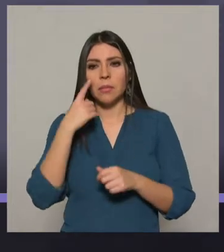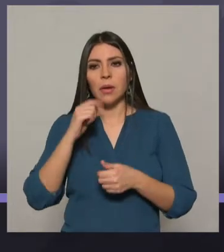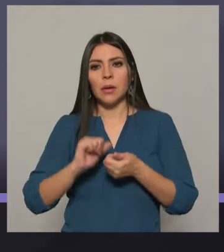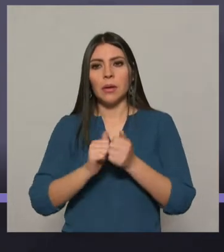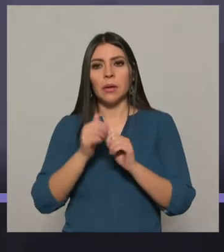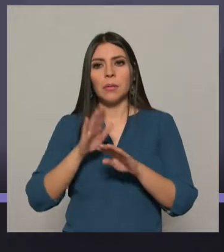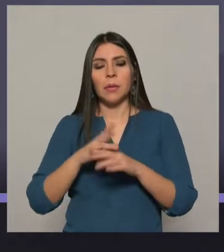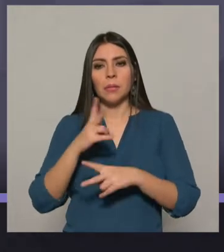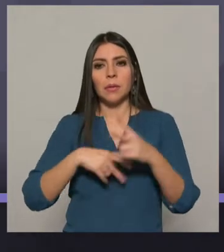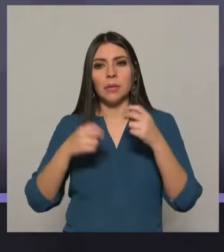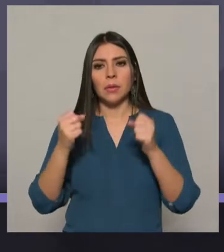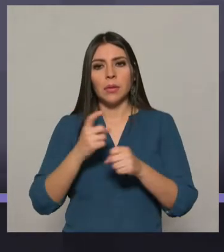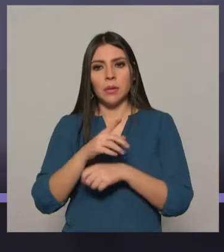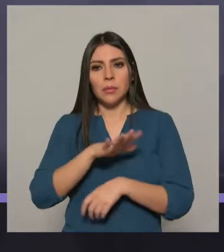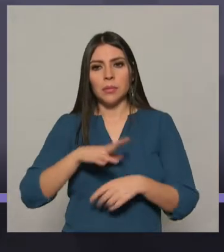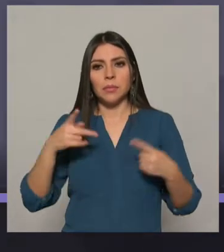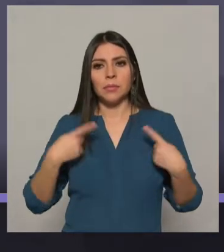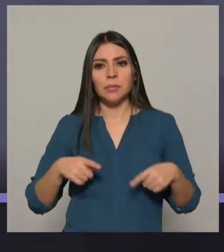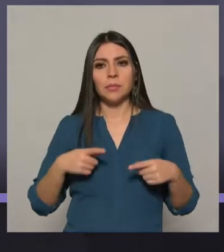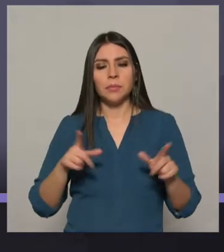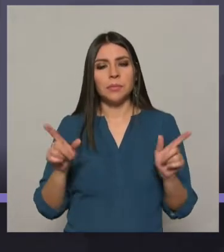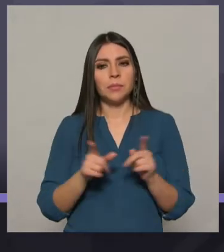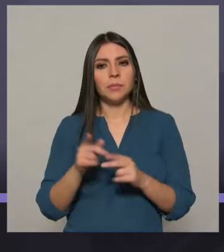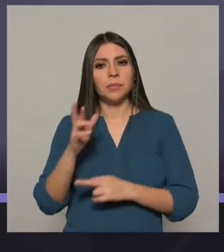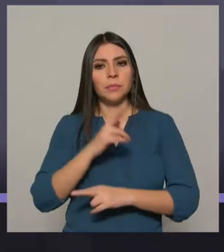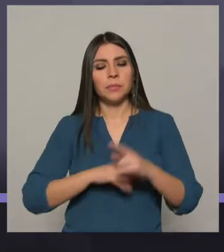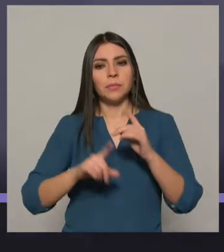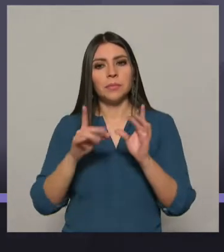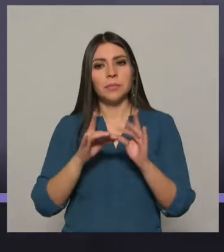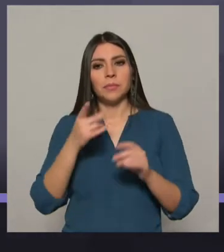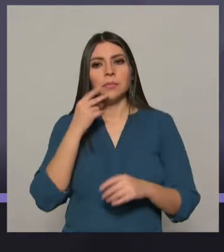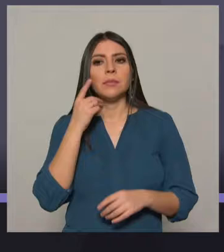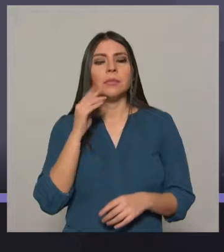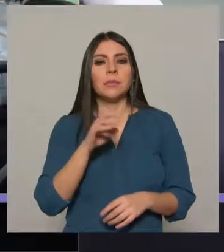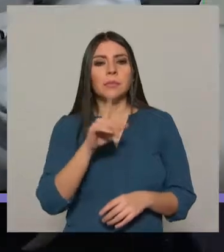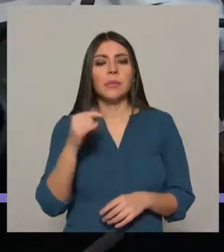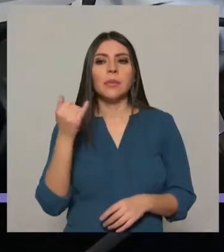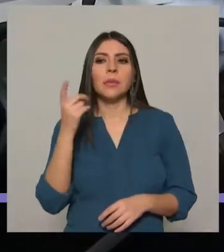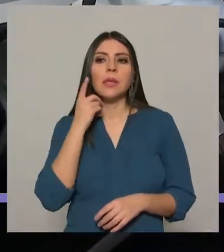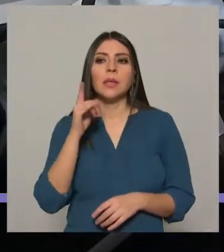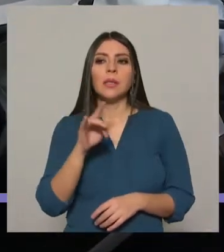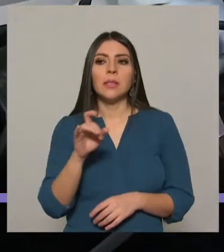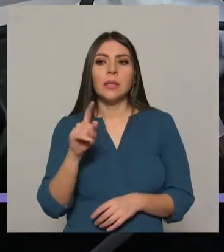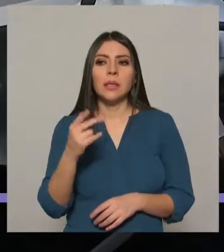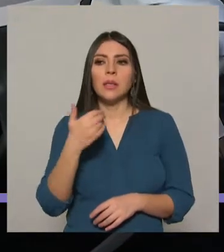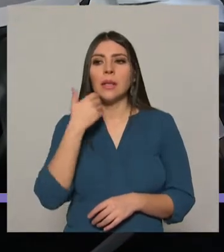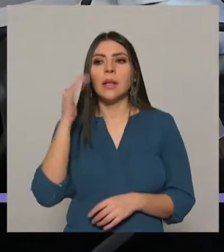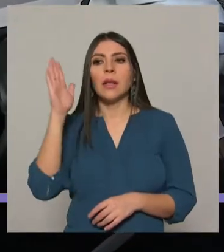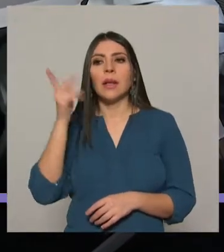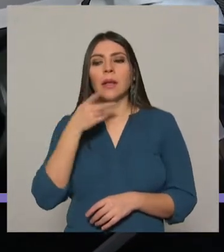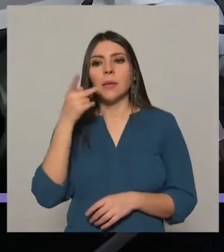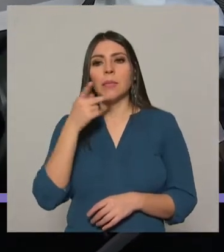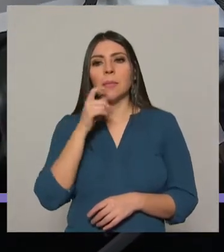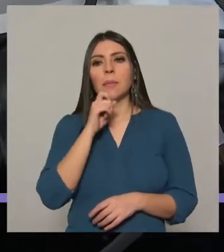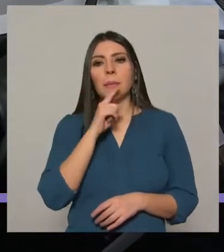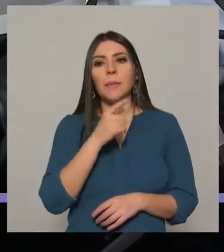condiciones de seguridad para la población. Regresamos con lo que va a comentar el diputado Barrera y por supuesto la diputada Lisset, que está pidiendo también la palabra,